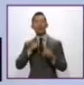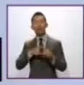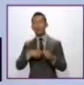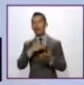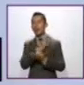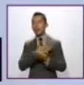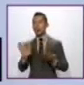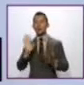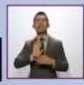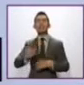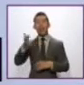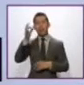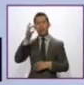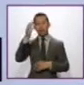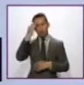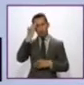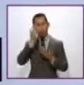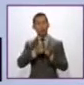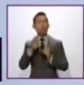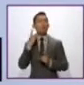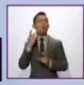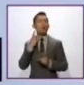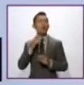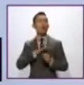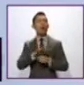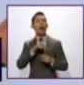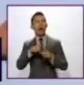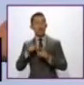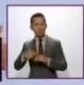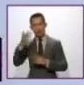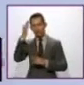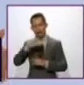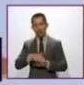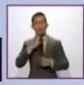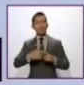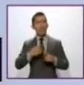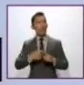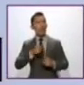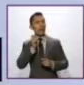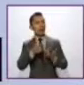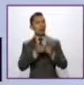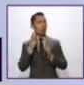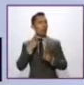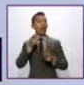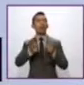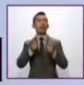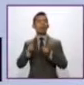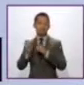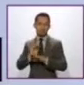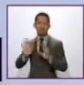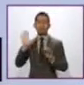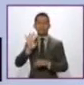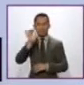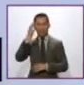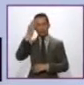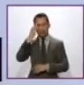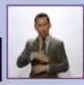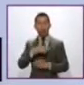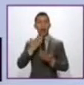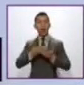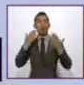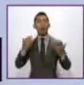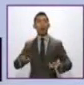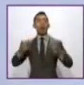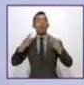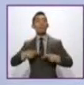Ya conocemos los partidos, no hay a quién engañar. Los partidos ya sabemos quiénes son, quiénes los integran. Lo que tenemos que ver es quiénes son los